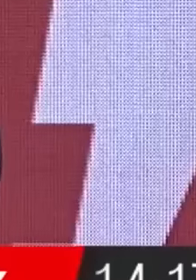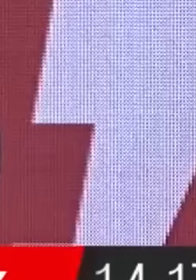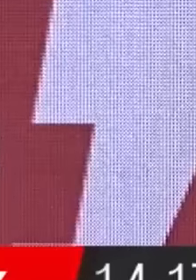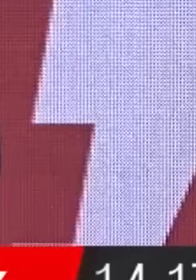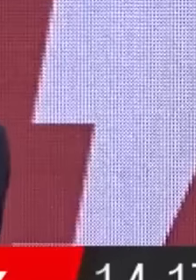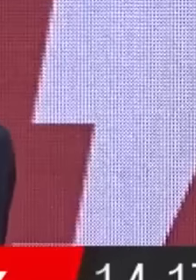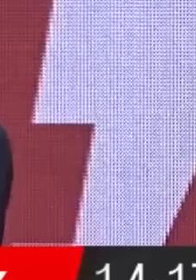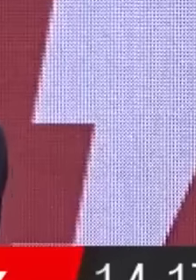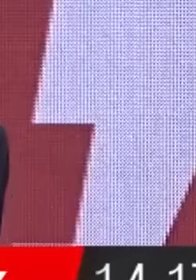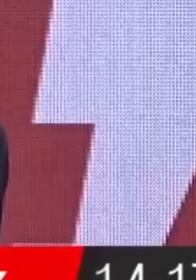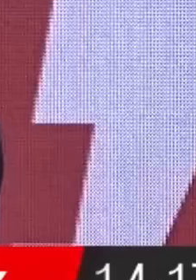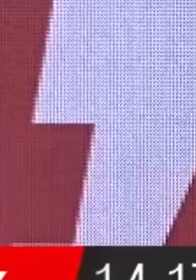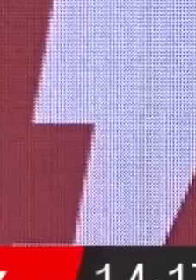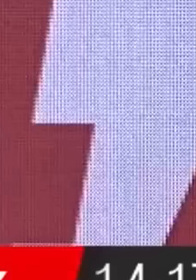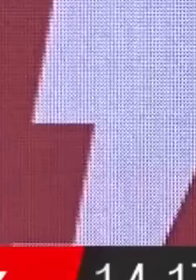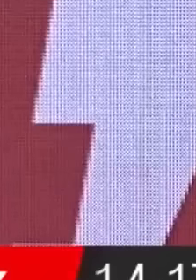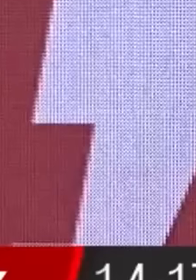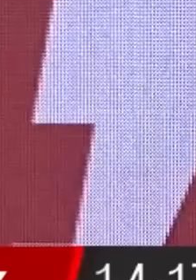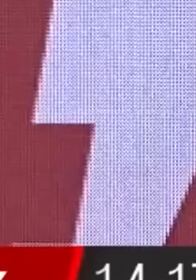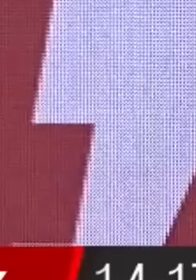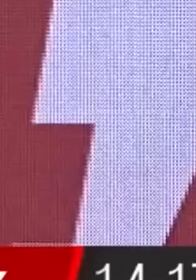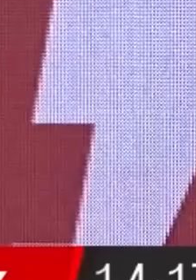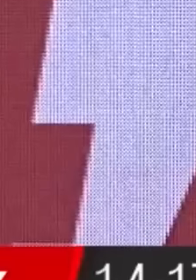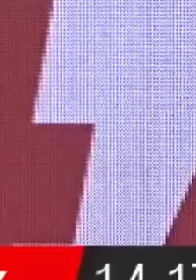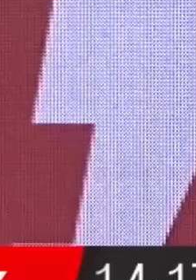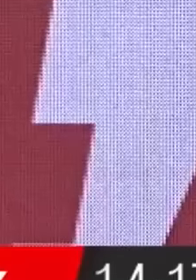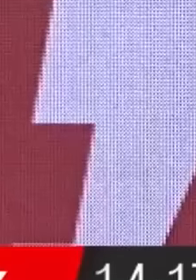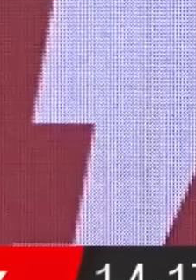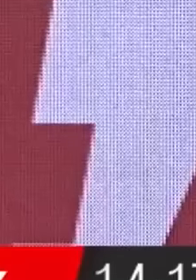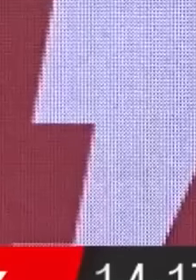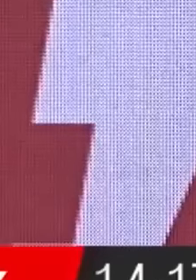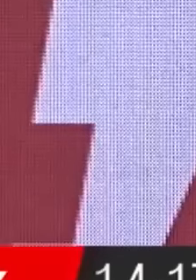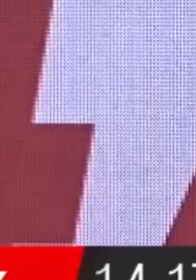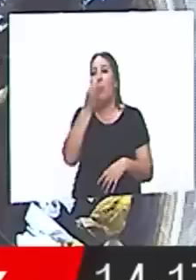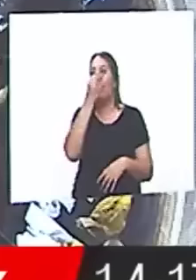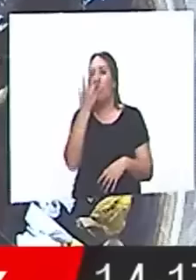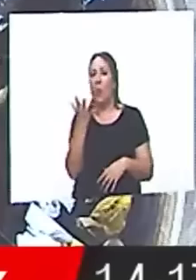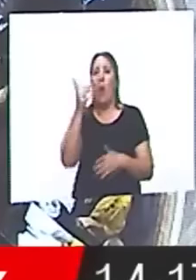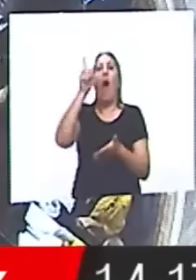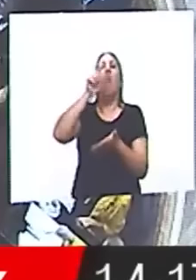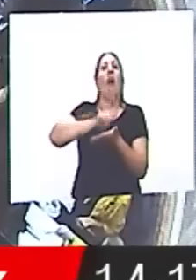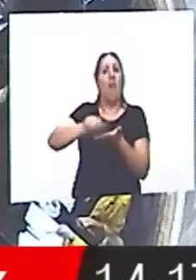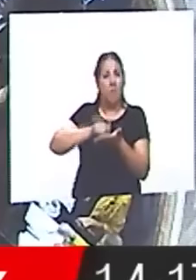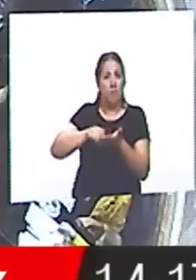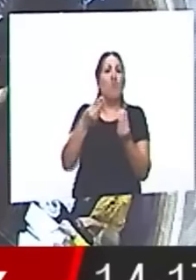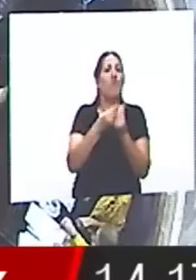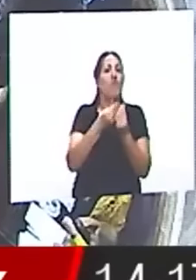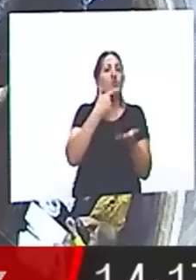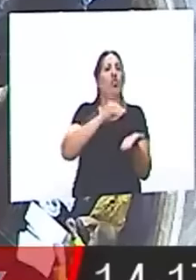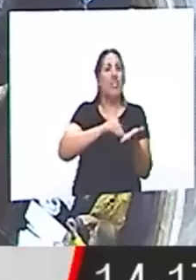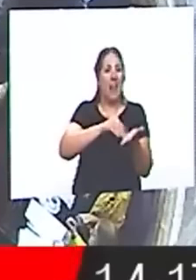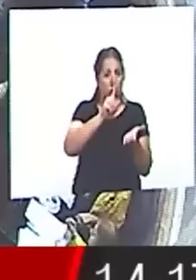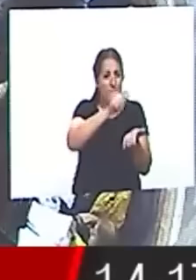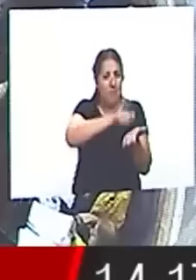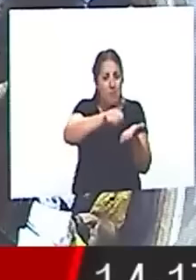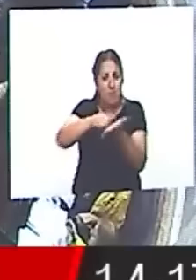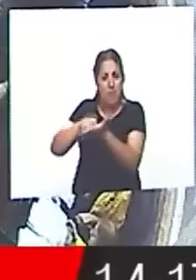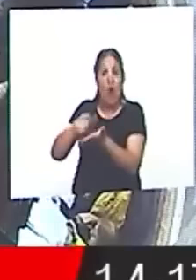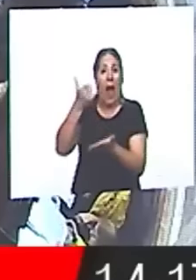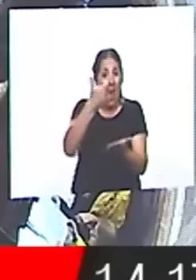la Ciudad de Buenos Aires. Estaban charlando de la vida y en ese momento... Había que votar, justo. Si yo sería el senador, ¿no?, en ese momento, y agarro